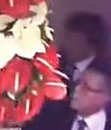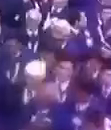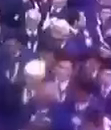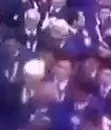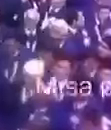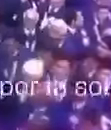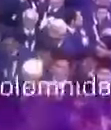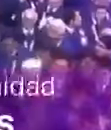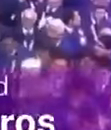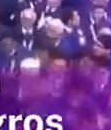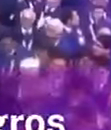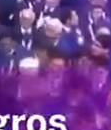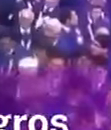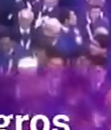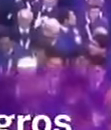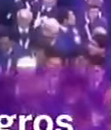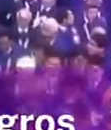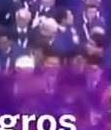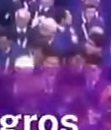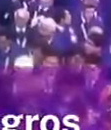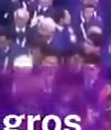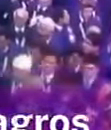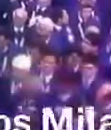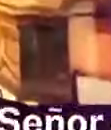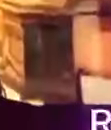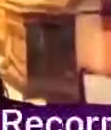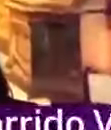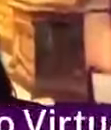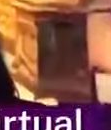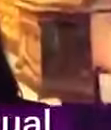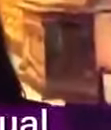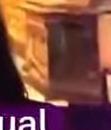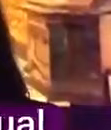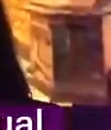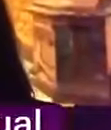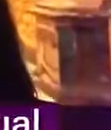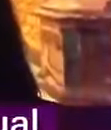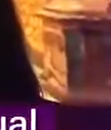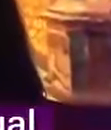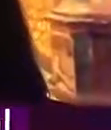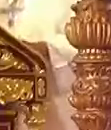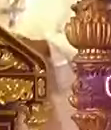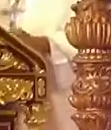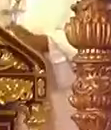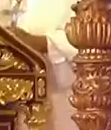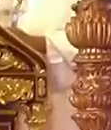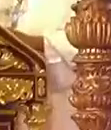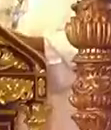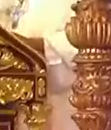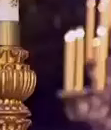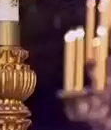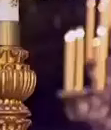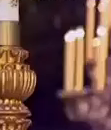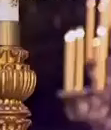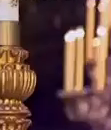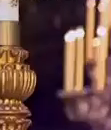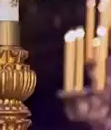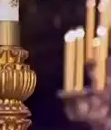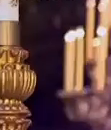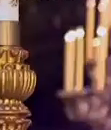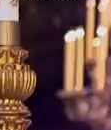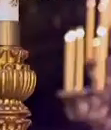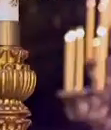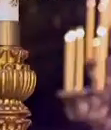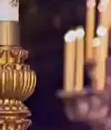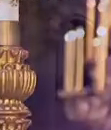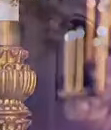de la misa por la solemnidad del Señor de los Milagros en su cuarto recorrido virtual, oficiada por Monseñor Carlos